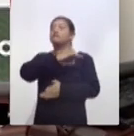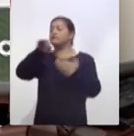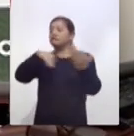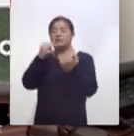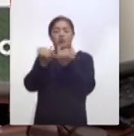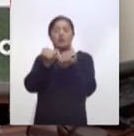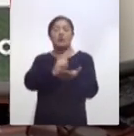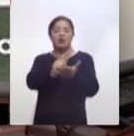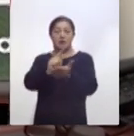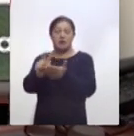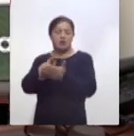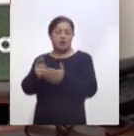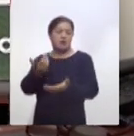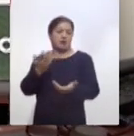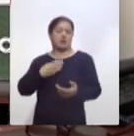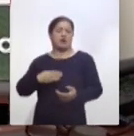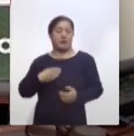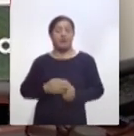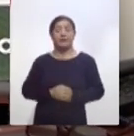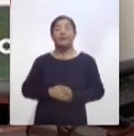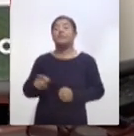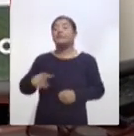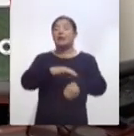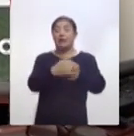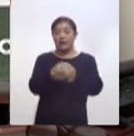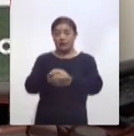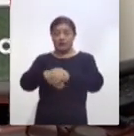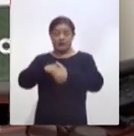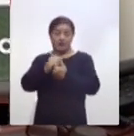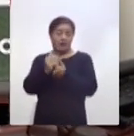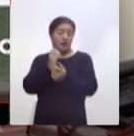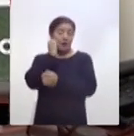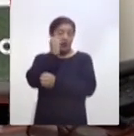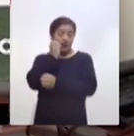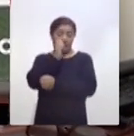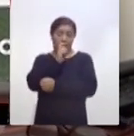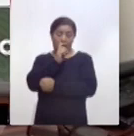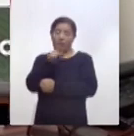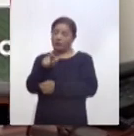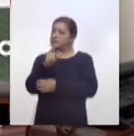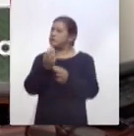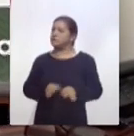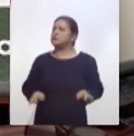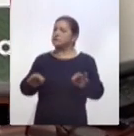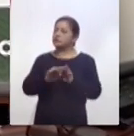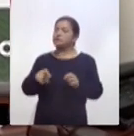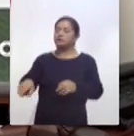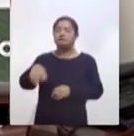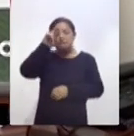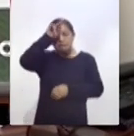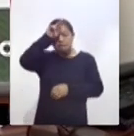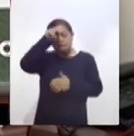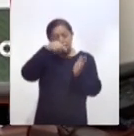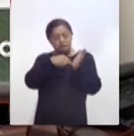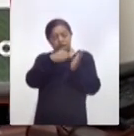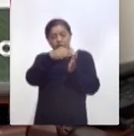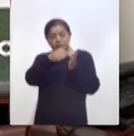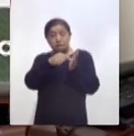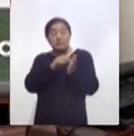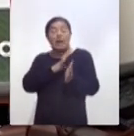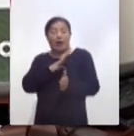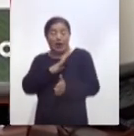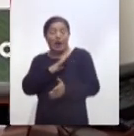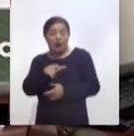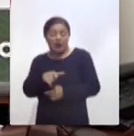de manos definitivamente barre con todas las bacterias que se pudieran tener en las